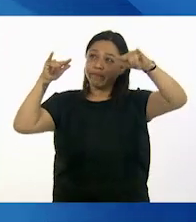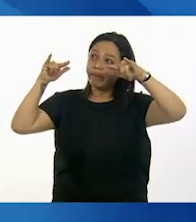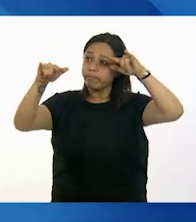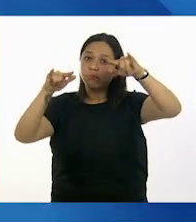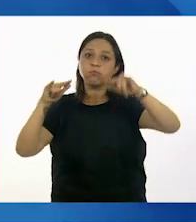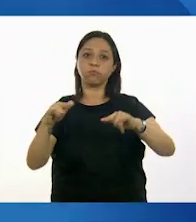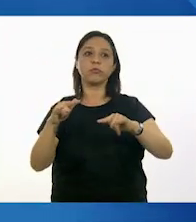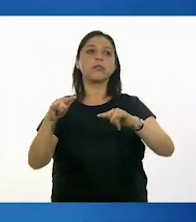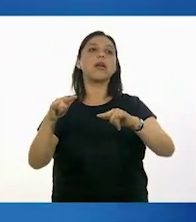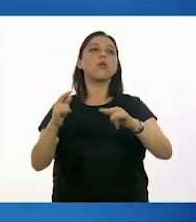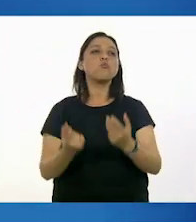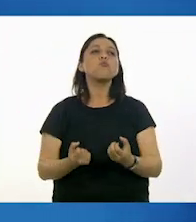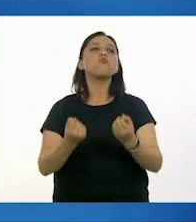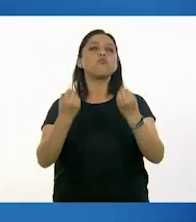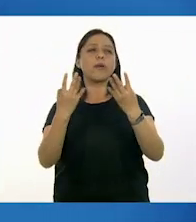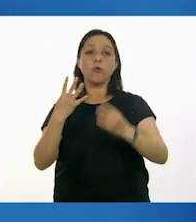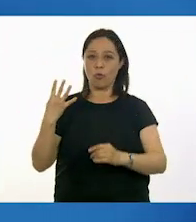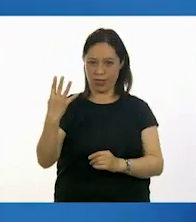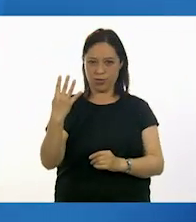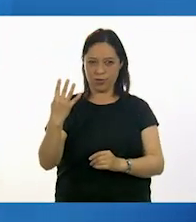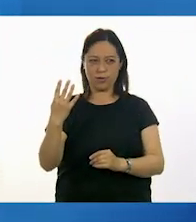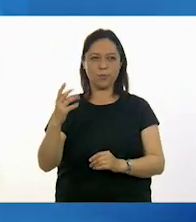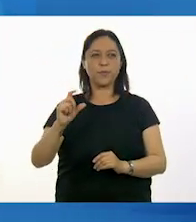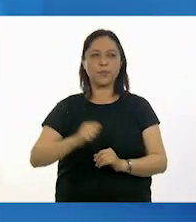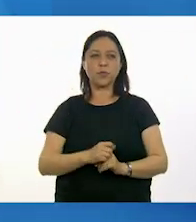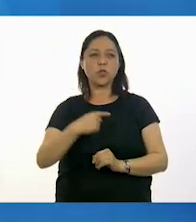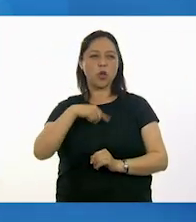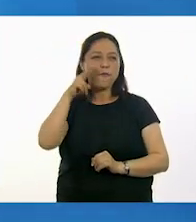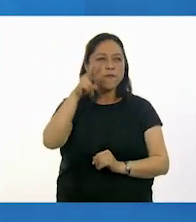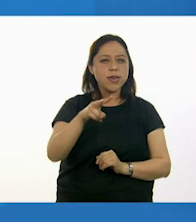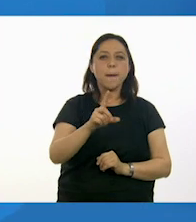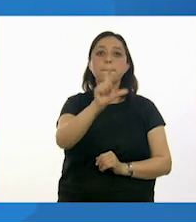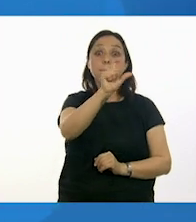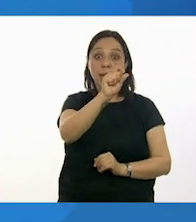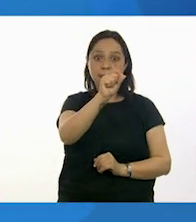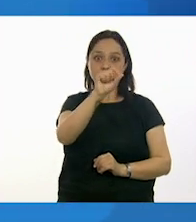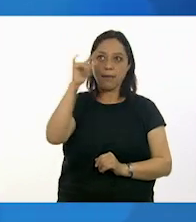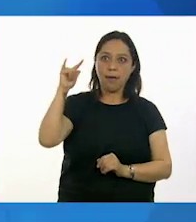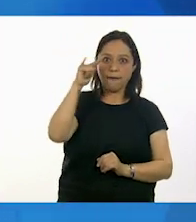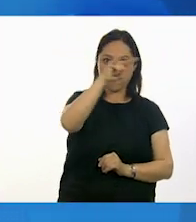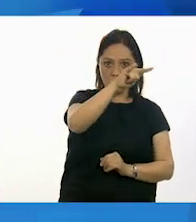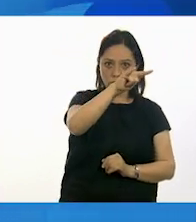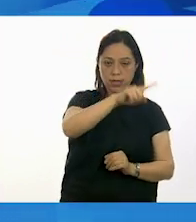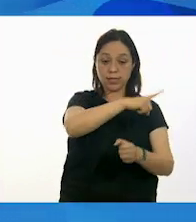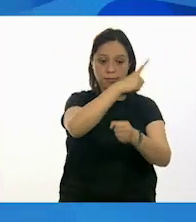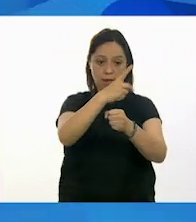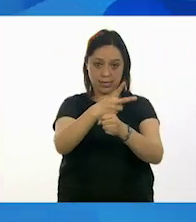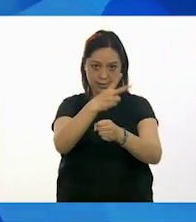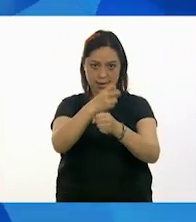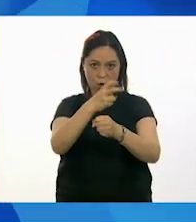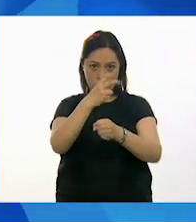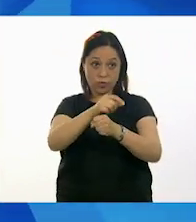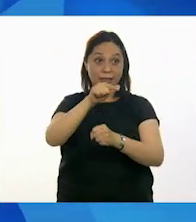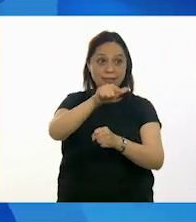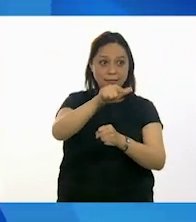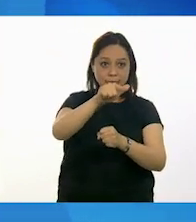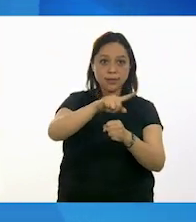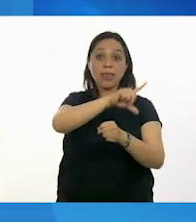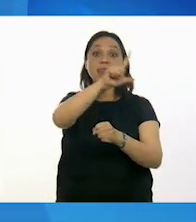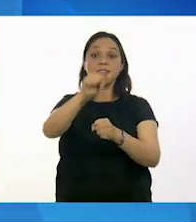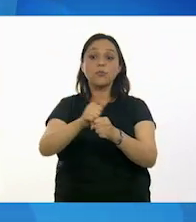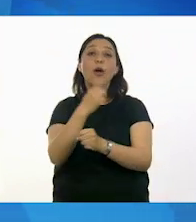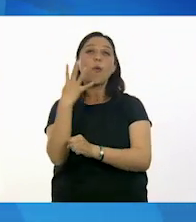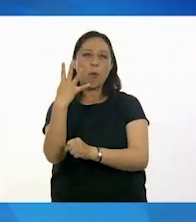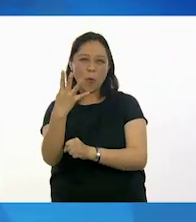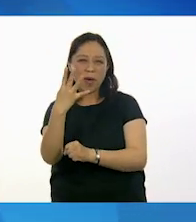Ok. Yo vi que eran 20 aviones en la primera. Ajá. 17 en la segunda. Pista 2. Y en la